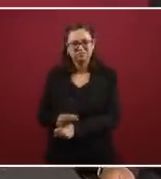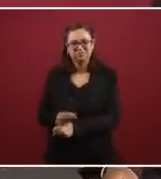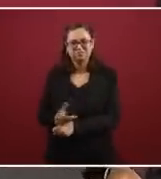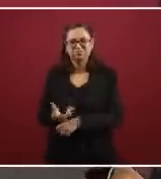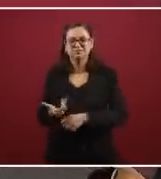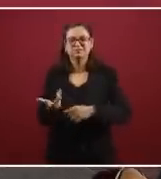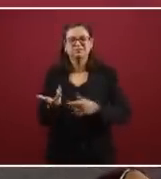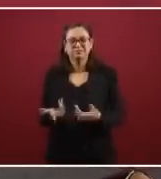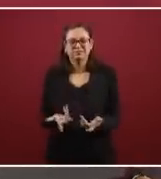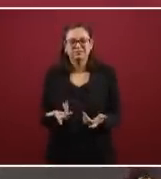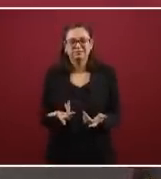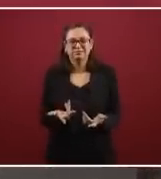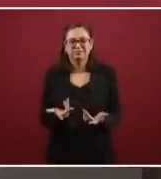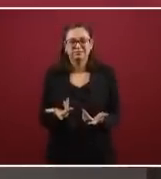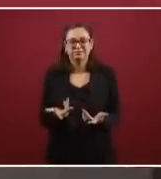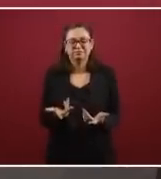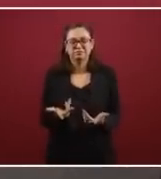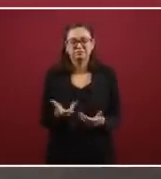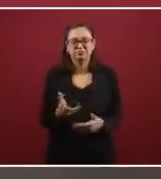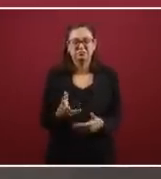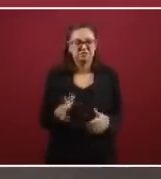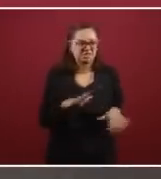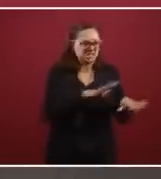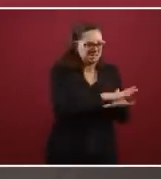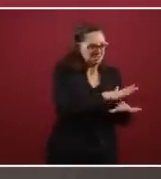y ni siquiera en campaña hablaron de eso.